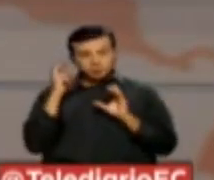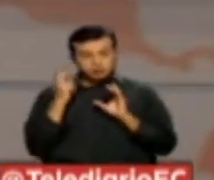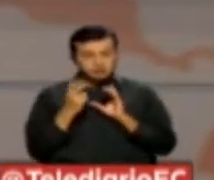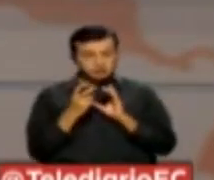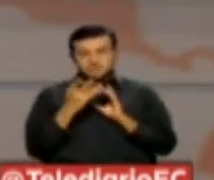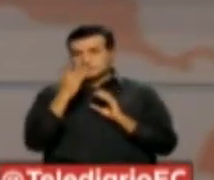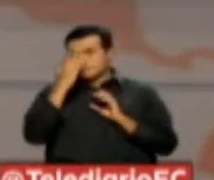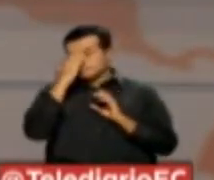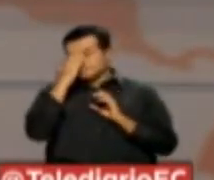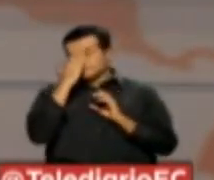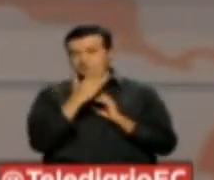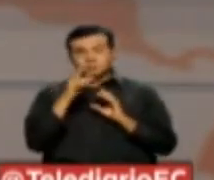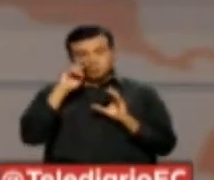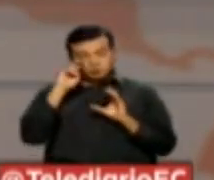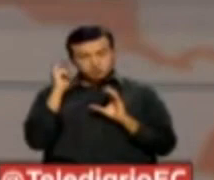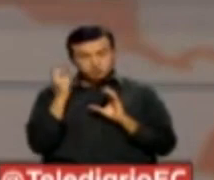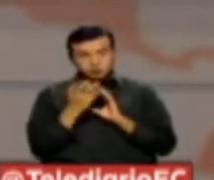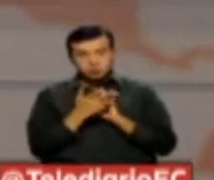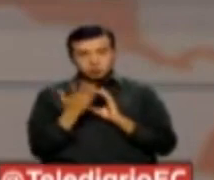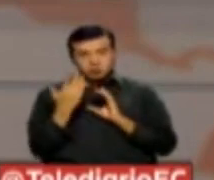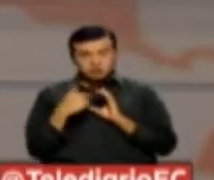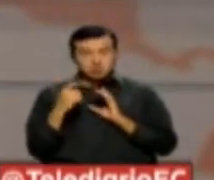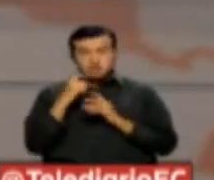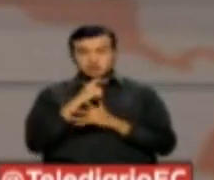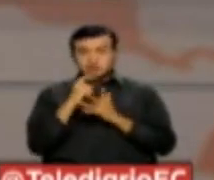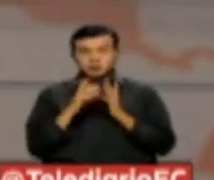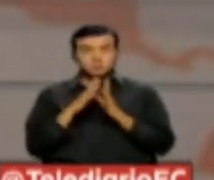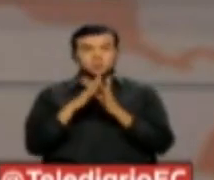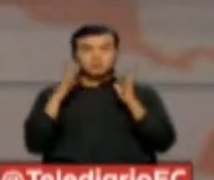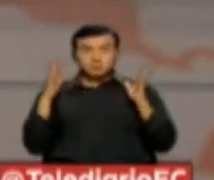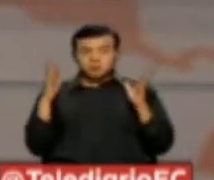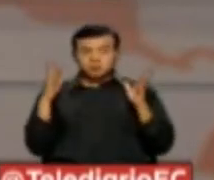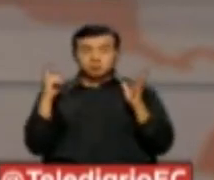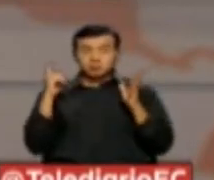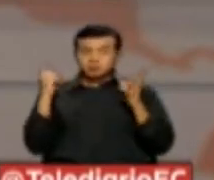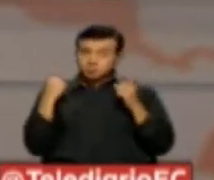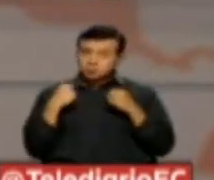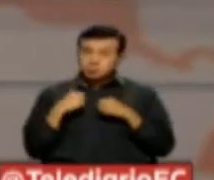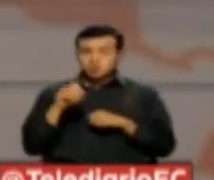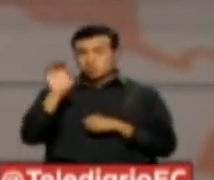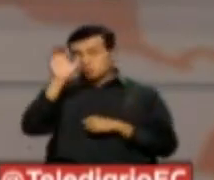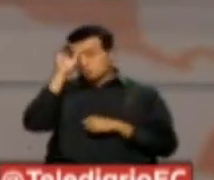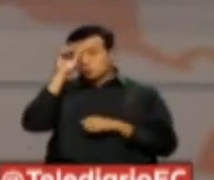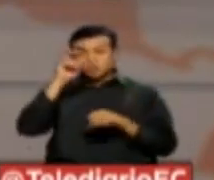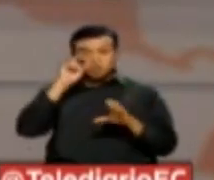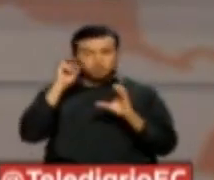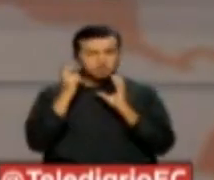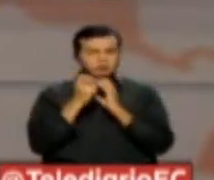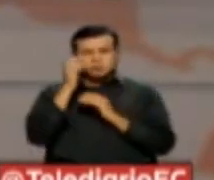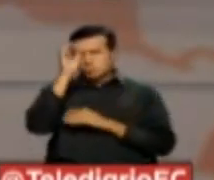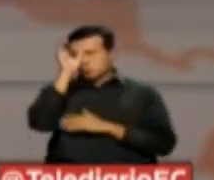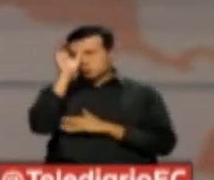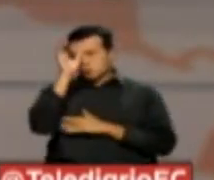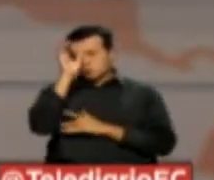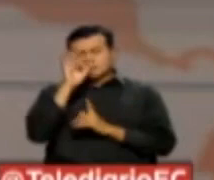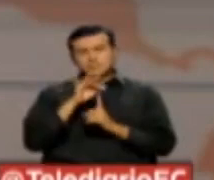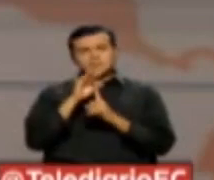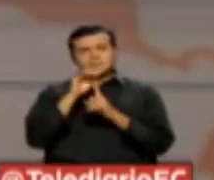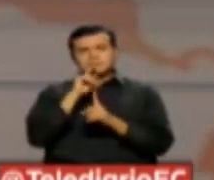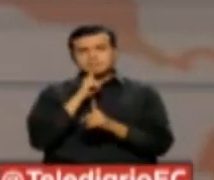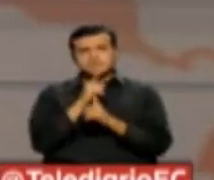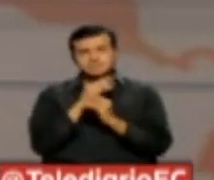sabemos que el turismo también hay que meter mucha mano de la cultura porque hay un turismo cultural que tiene que